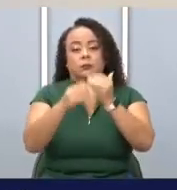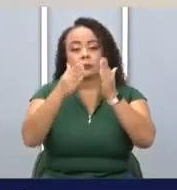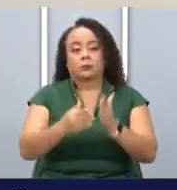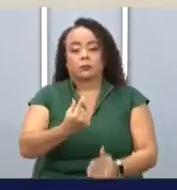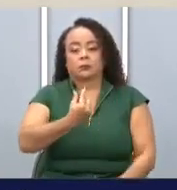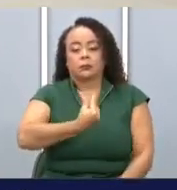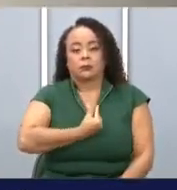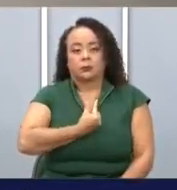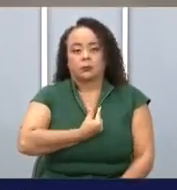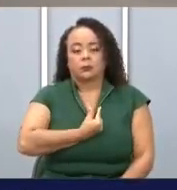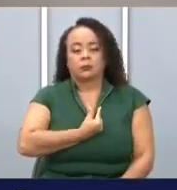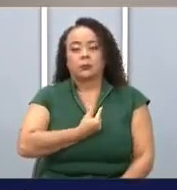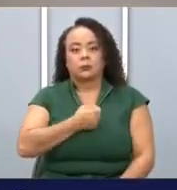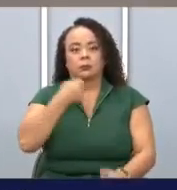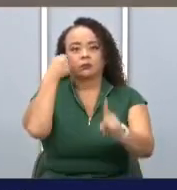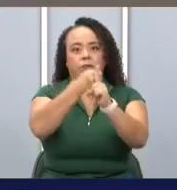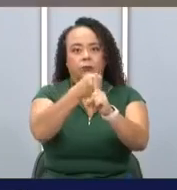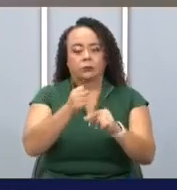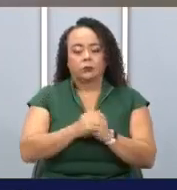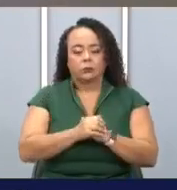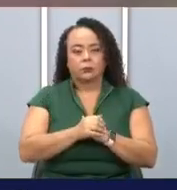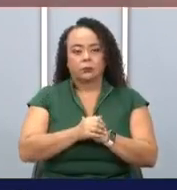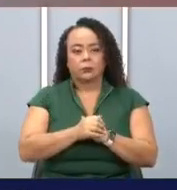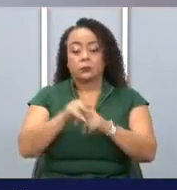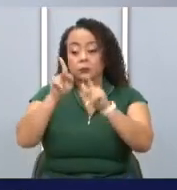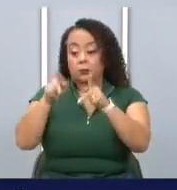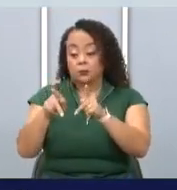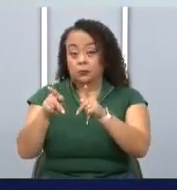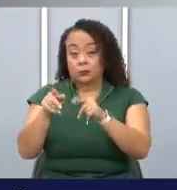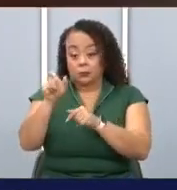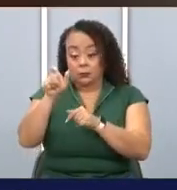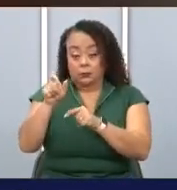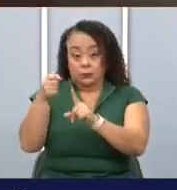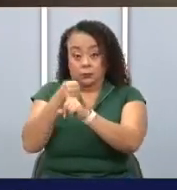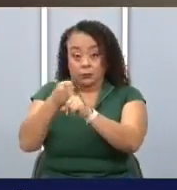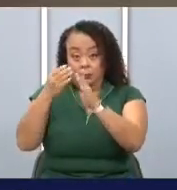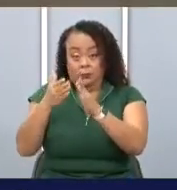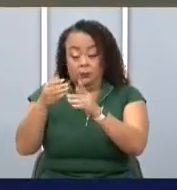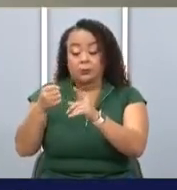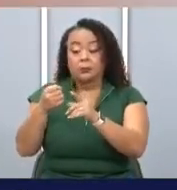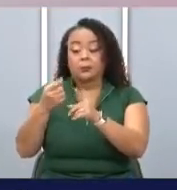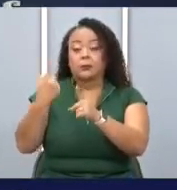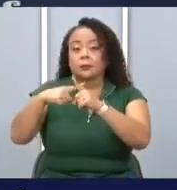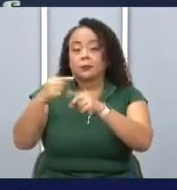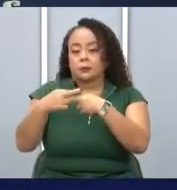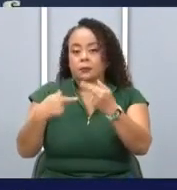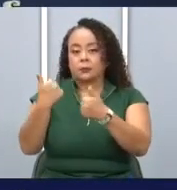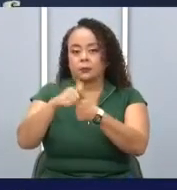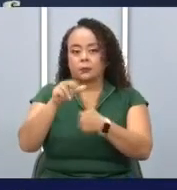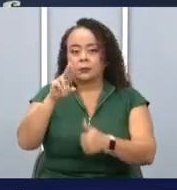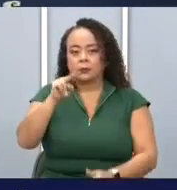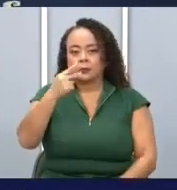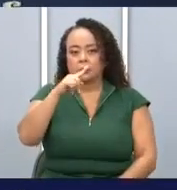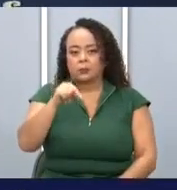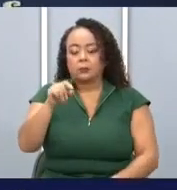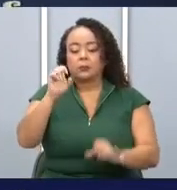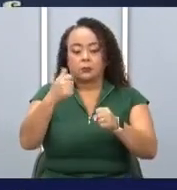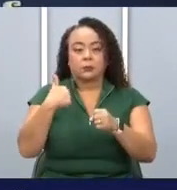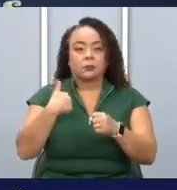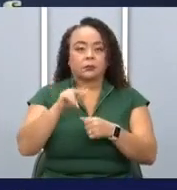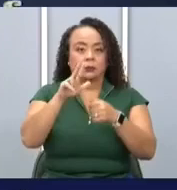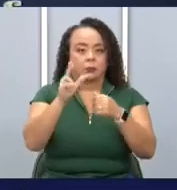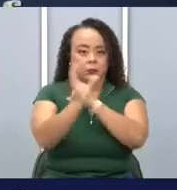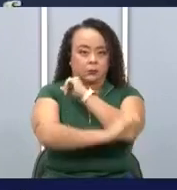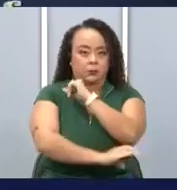de la alcaldesa que lo propinó. El agredido es un ex regidor de apellido Núñez. Puede acarrear tres tipos de